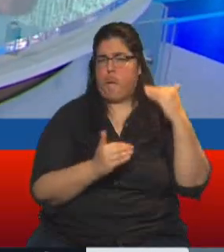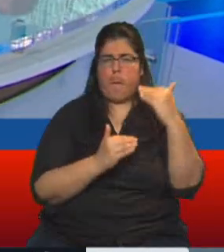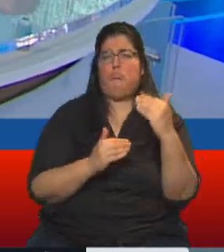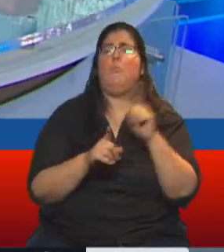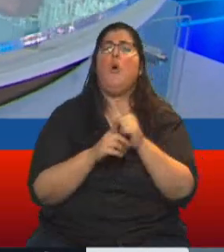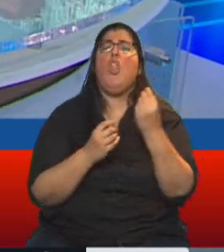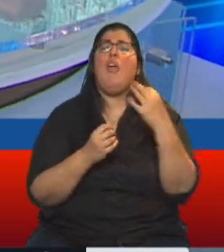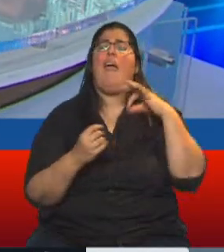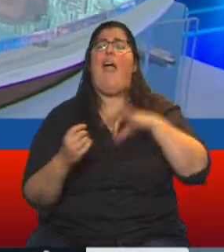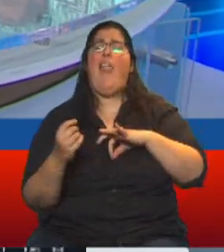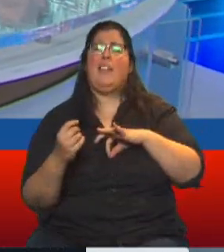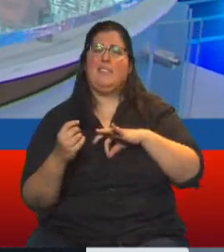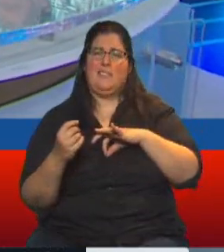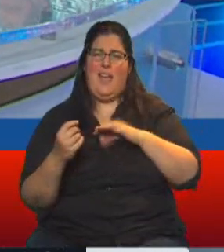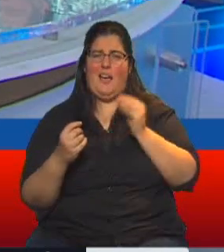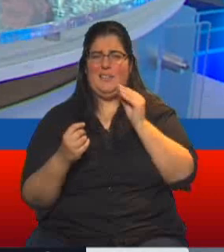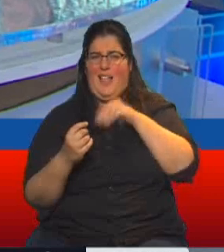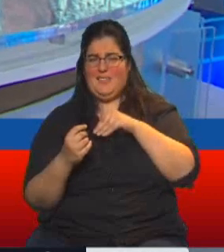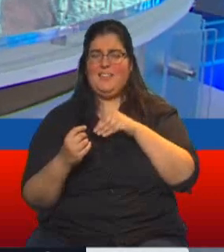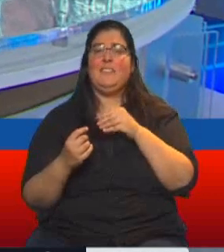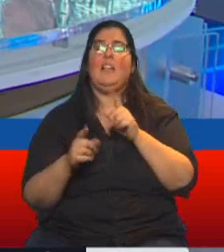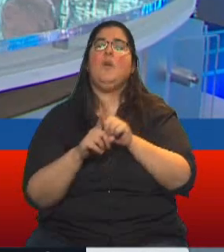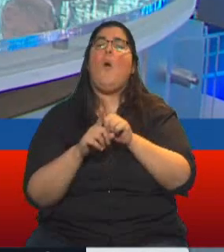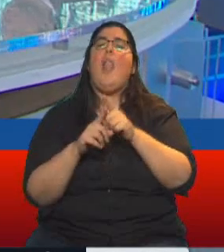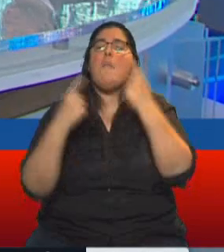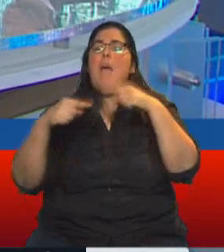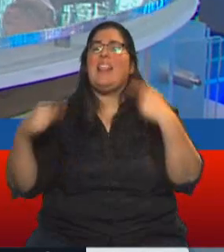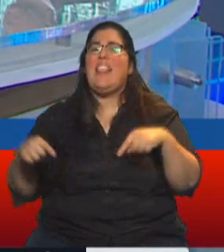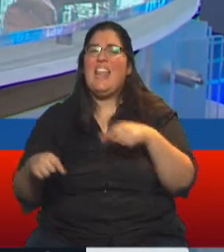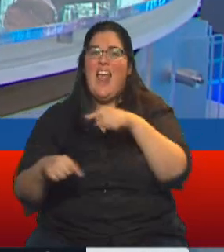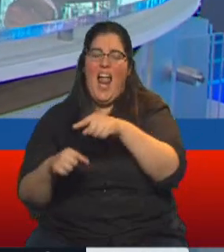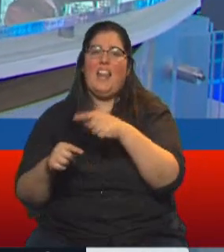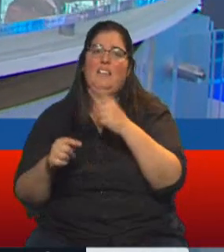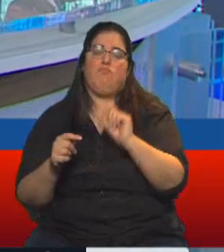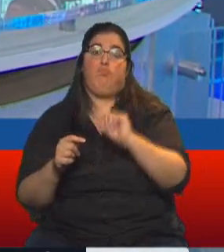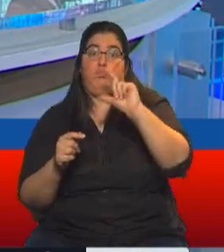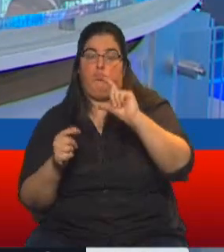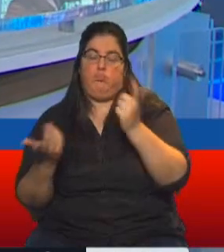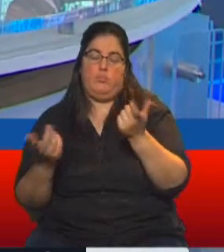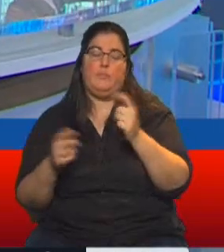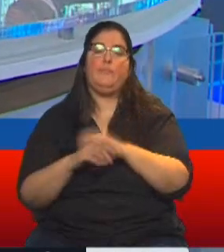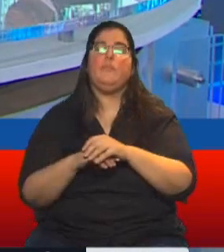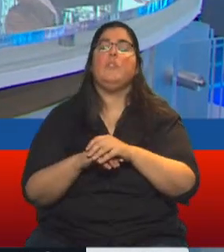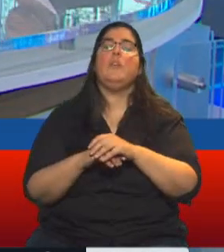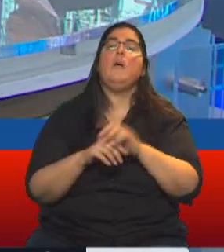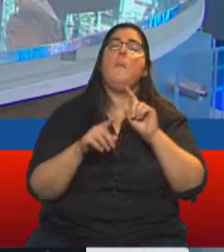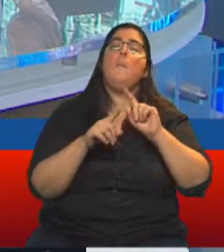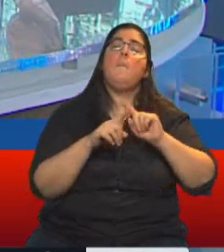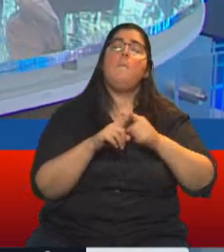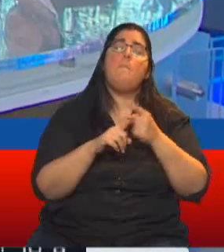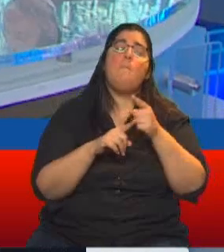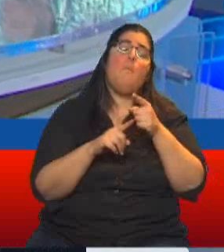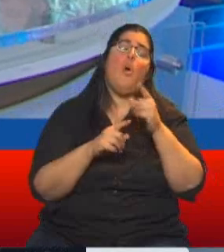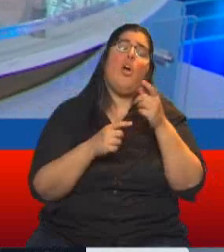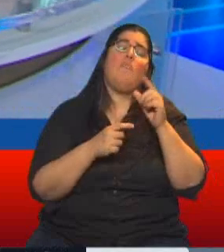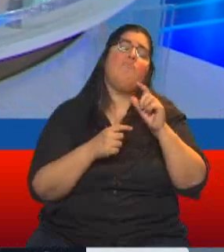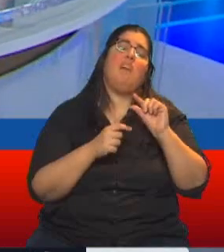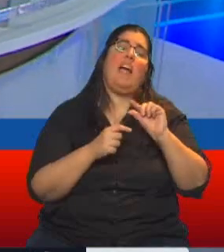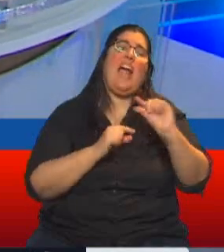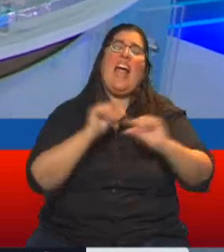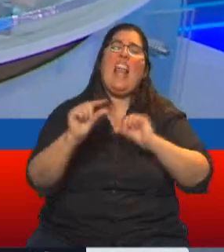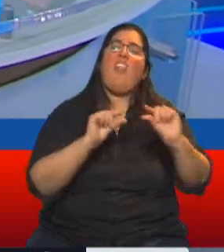ganancias extraordinarias que tienen que ver con el crecimiento de precios de materias primas. Inversión pública, una política muy agresiva en ese sentido. Créditos a la agricultura, que tiene que